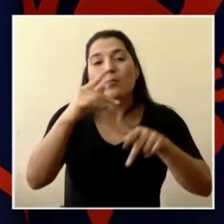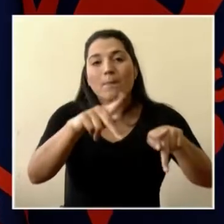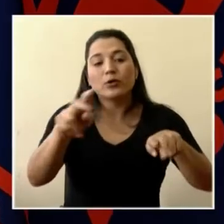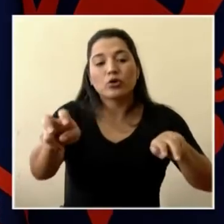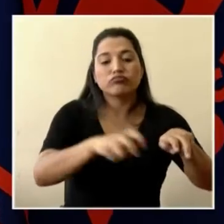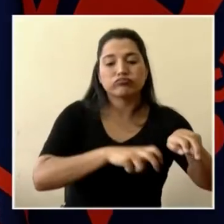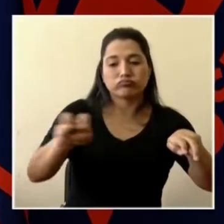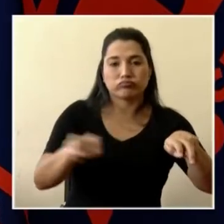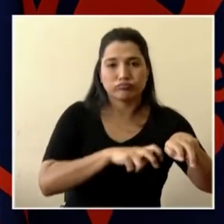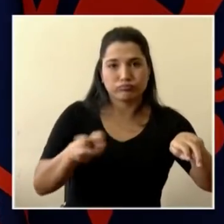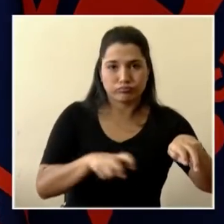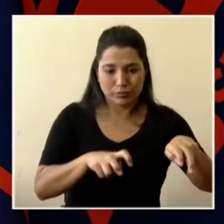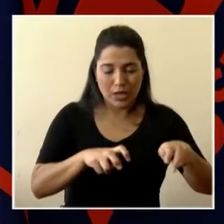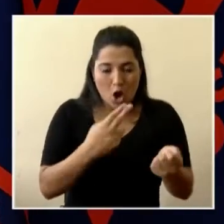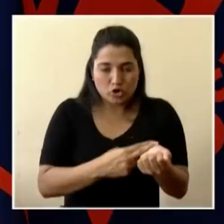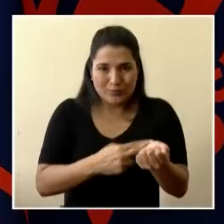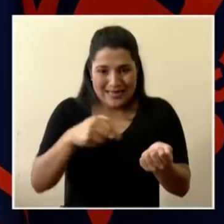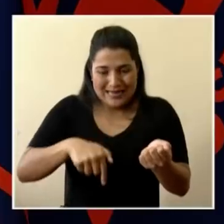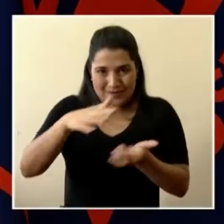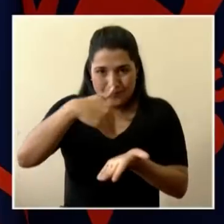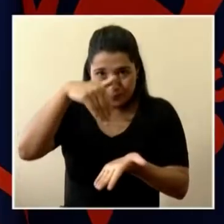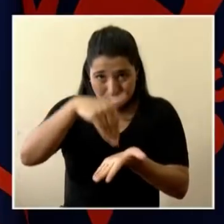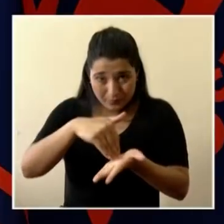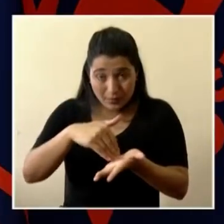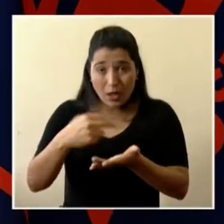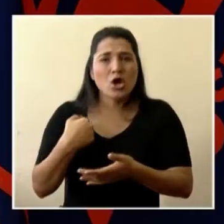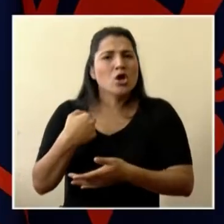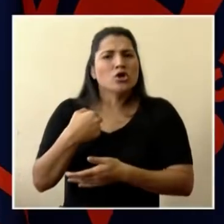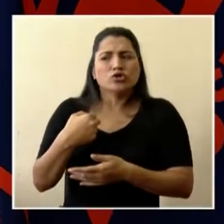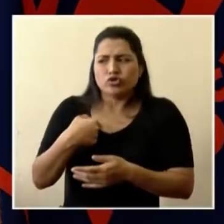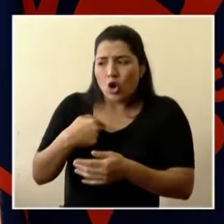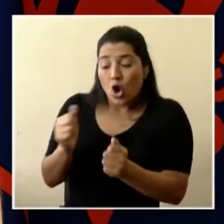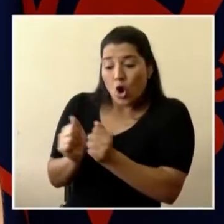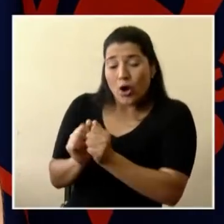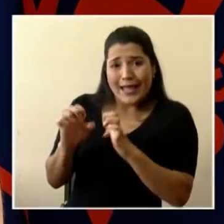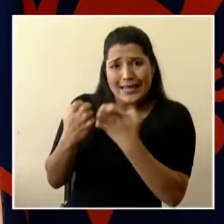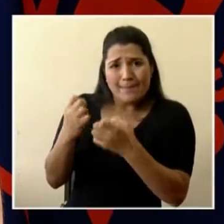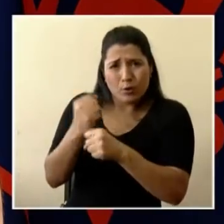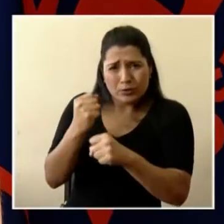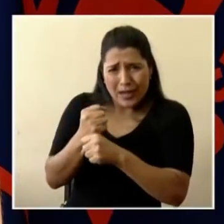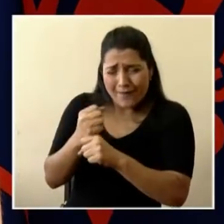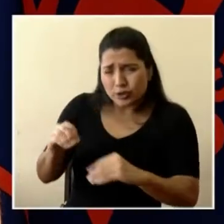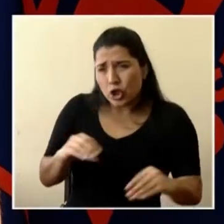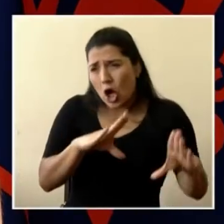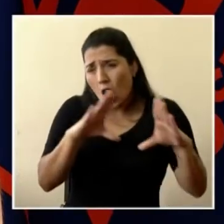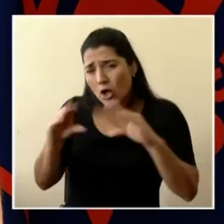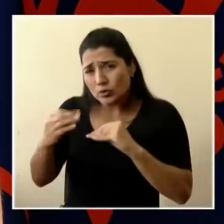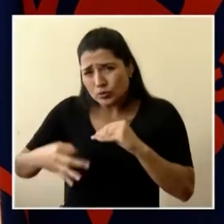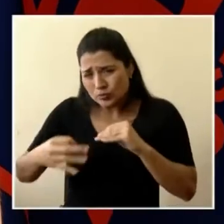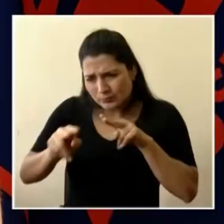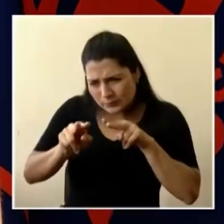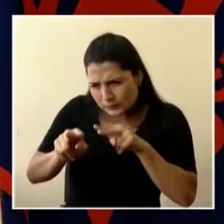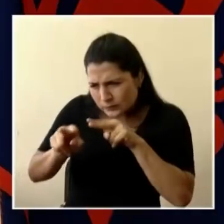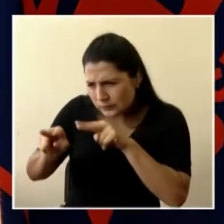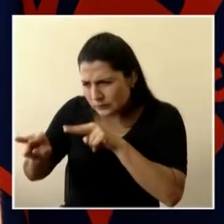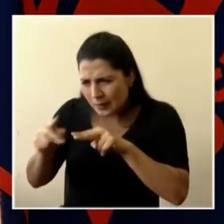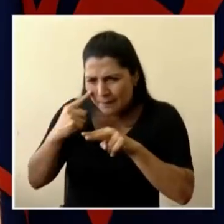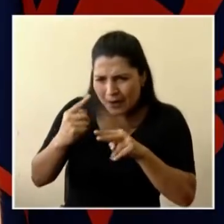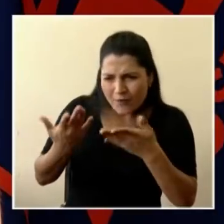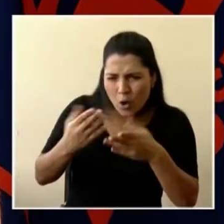personalizado todos los días, las 24 horas, junto con todos estos especialistas. La estrategia se va revisando cada semana, participan